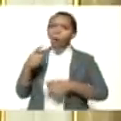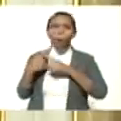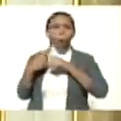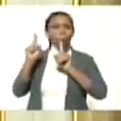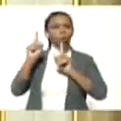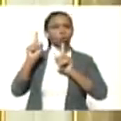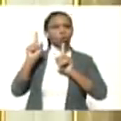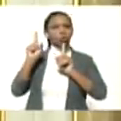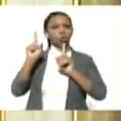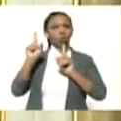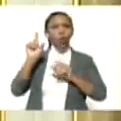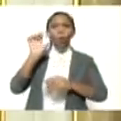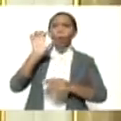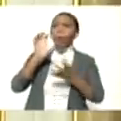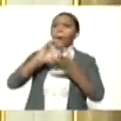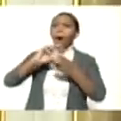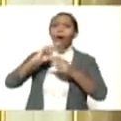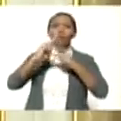planeta.